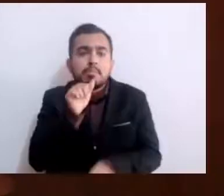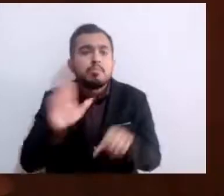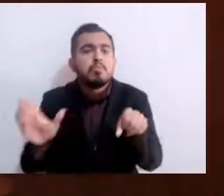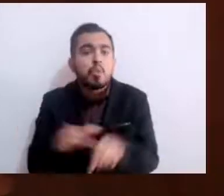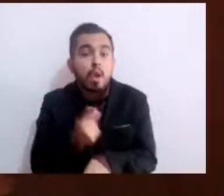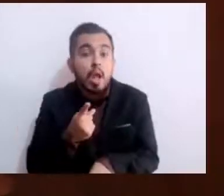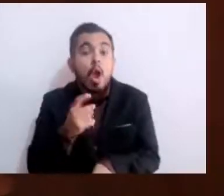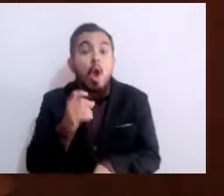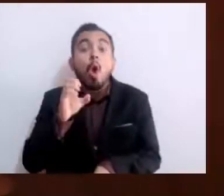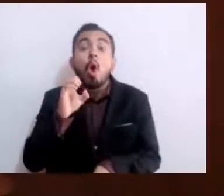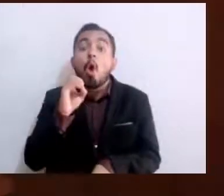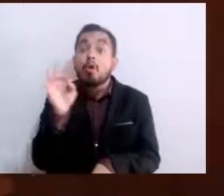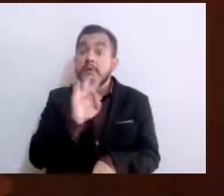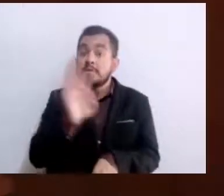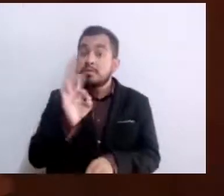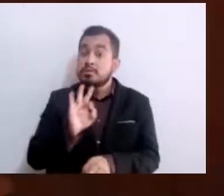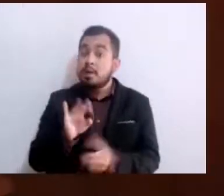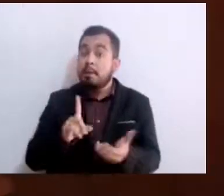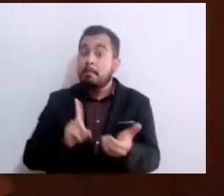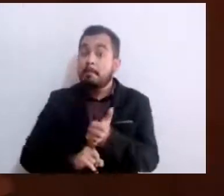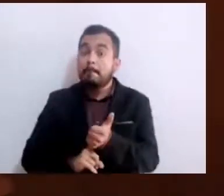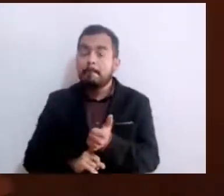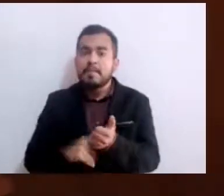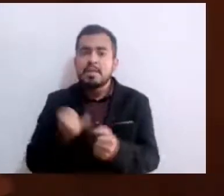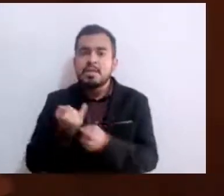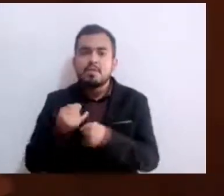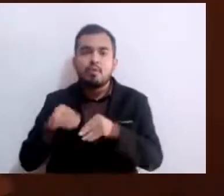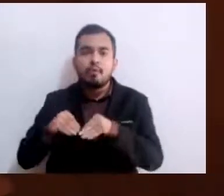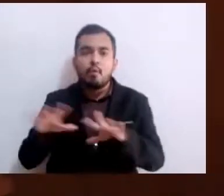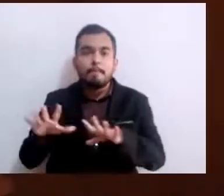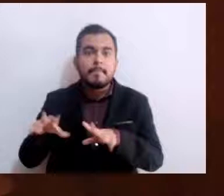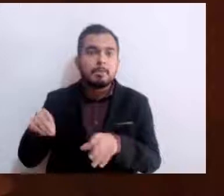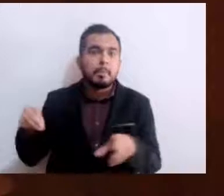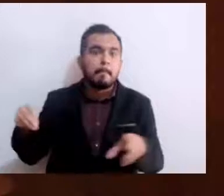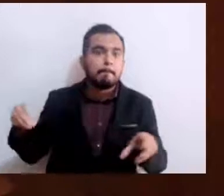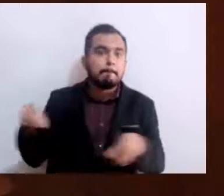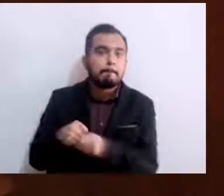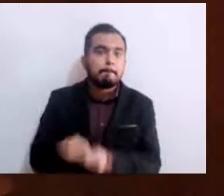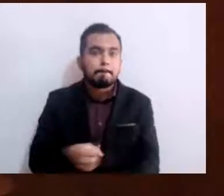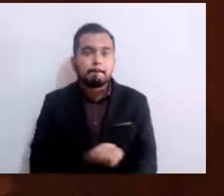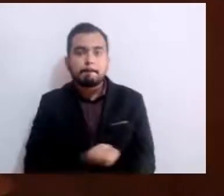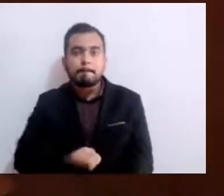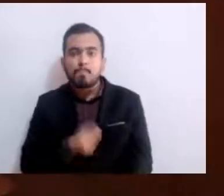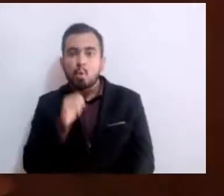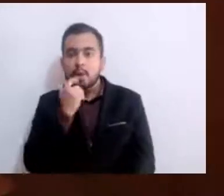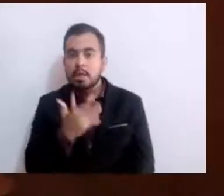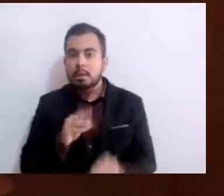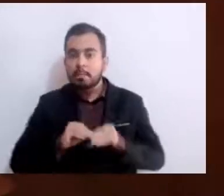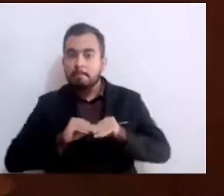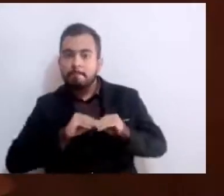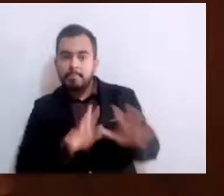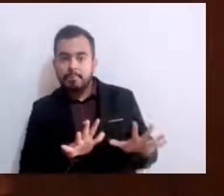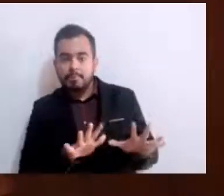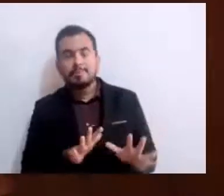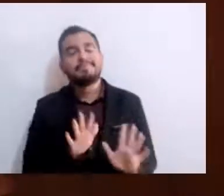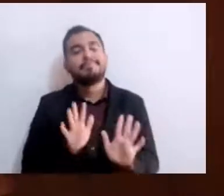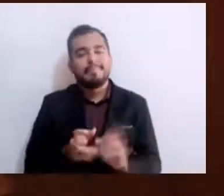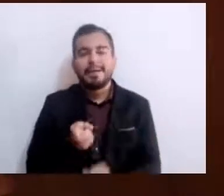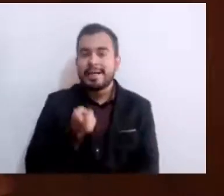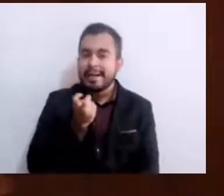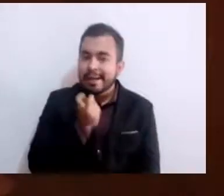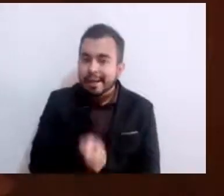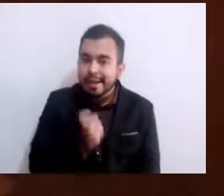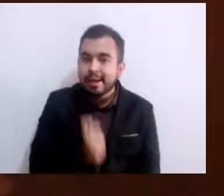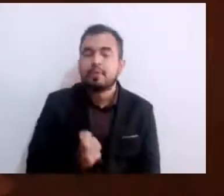de solicitar se reserve la información? En ese orden de ideas no debemos permitir que